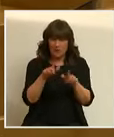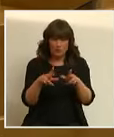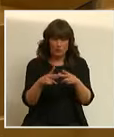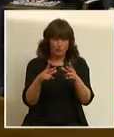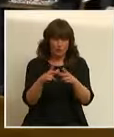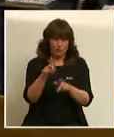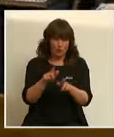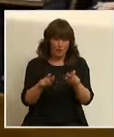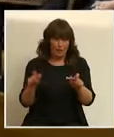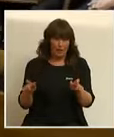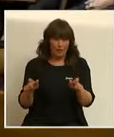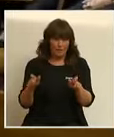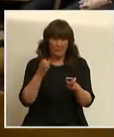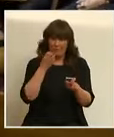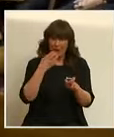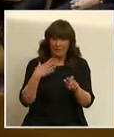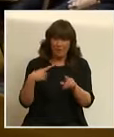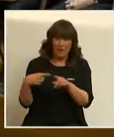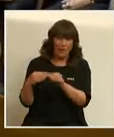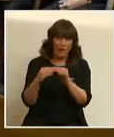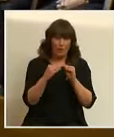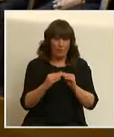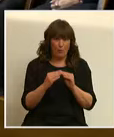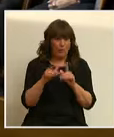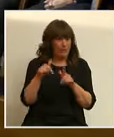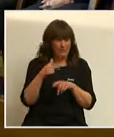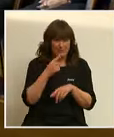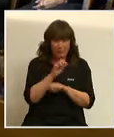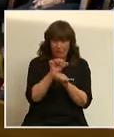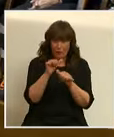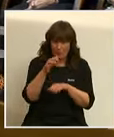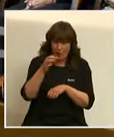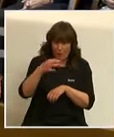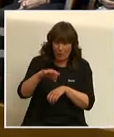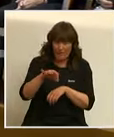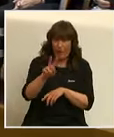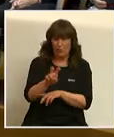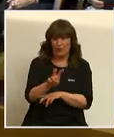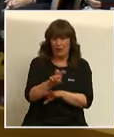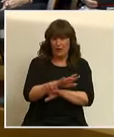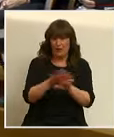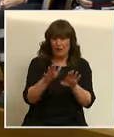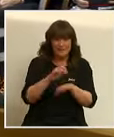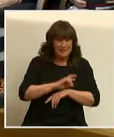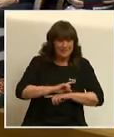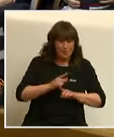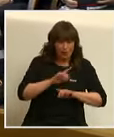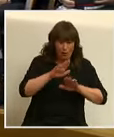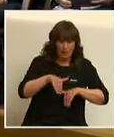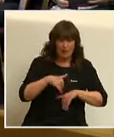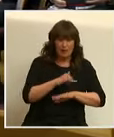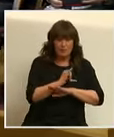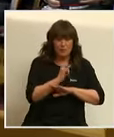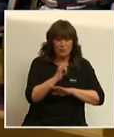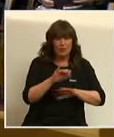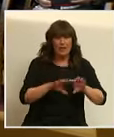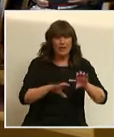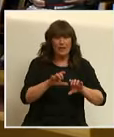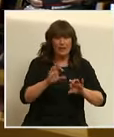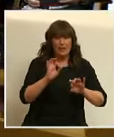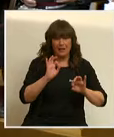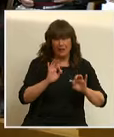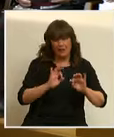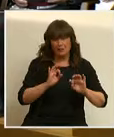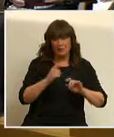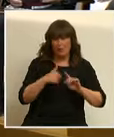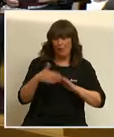común. Esta es la única manera de ser útiles. Si no, las instituciones corren el riesgo de convertirse en una rémora del